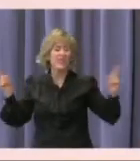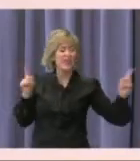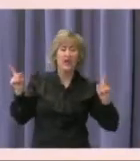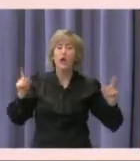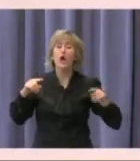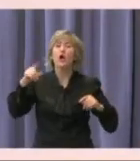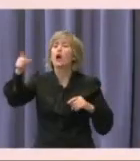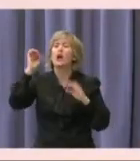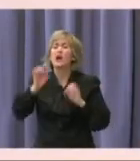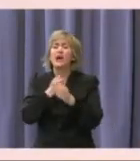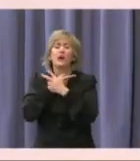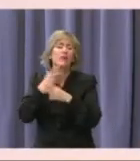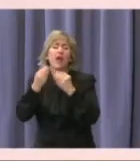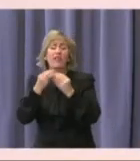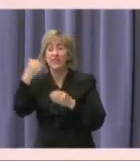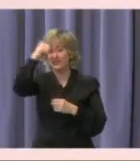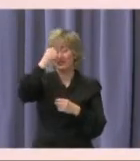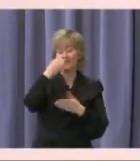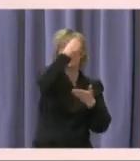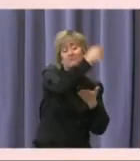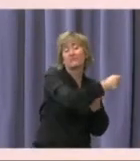androcentrismo.